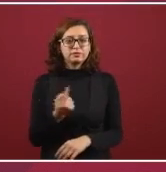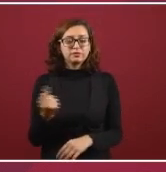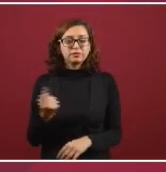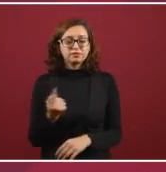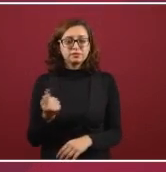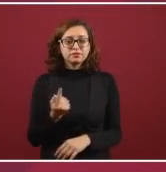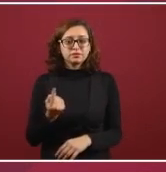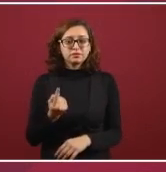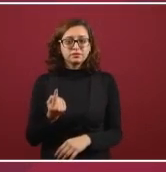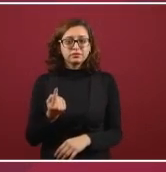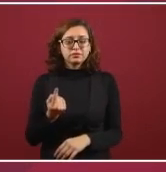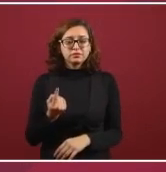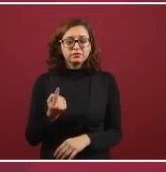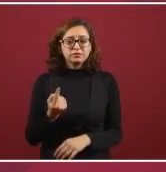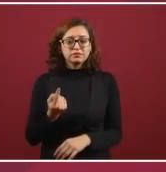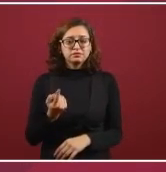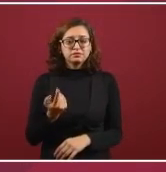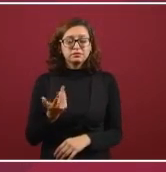hay